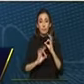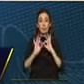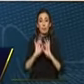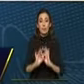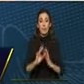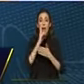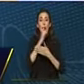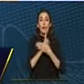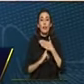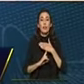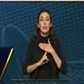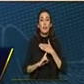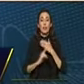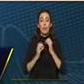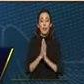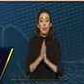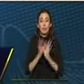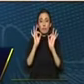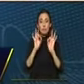La dignidad para nuestros pobres,